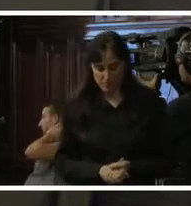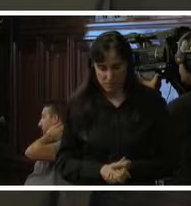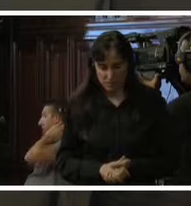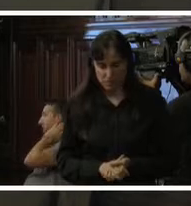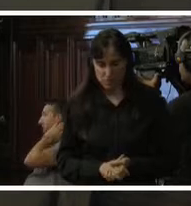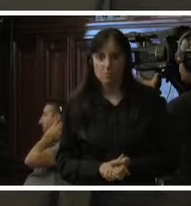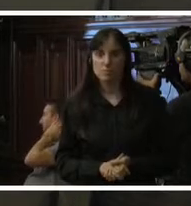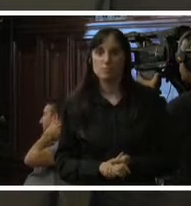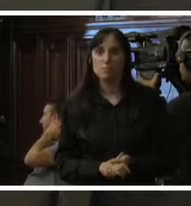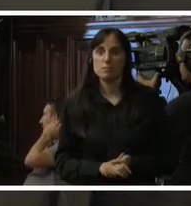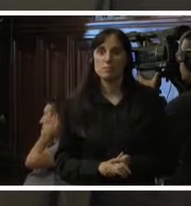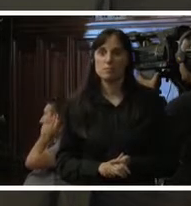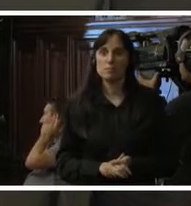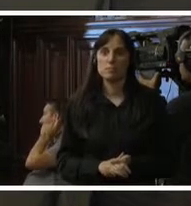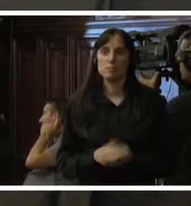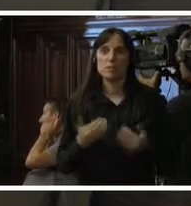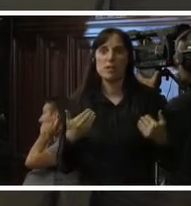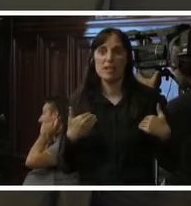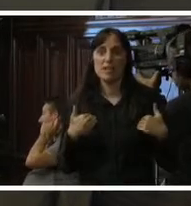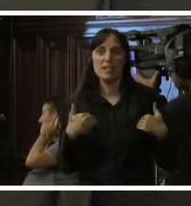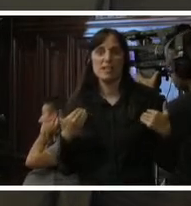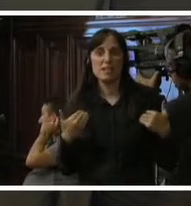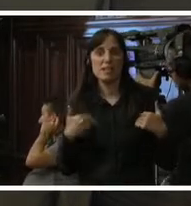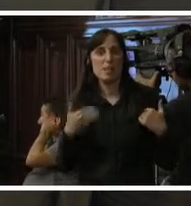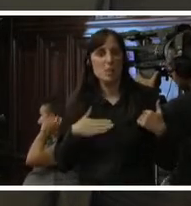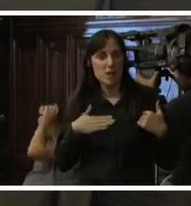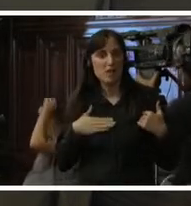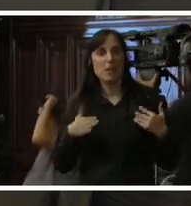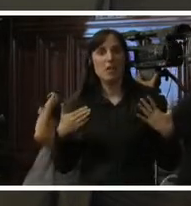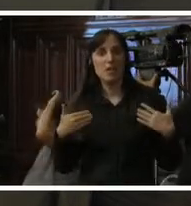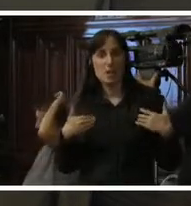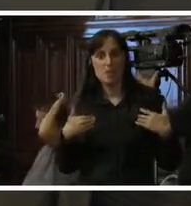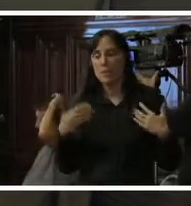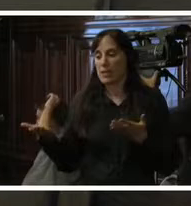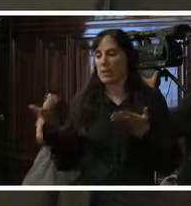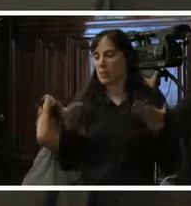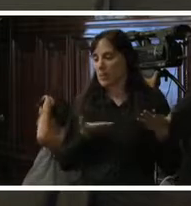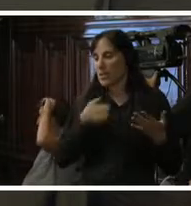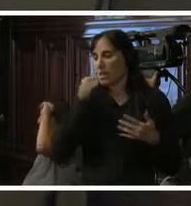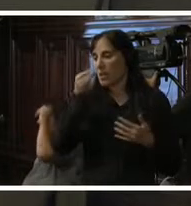It is now my pleasure to invite the special rapporteur of DESCO.